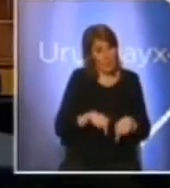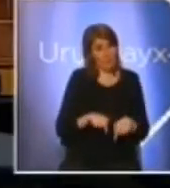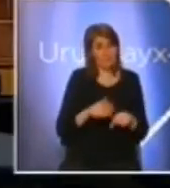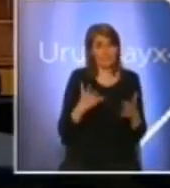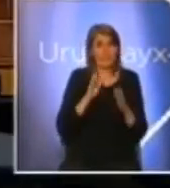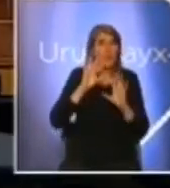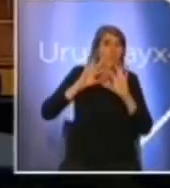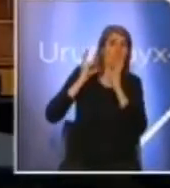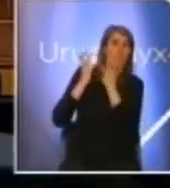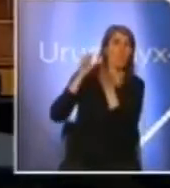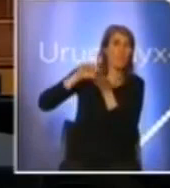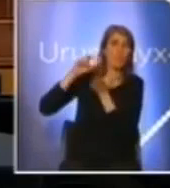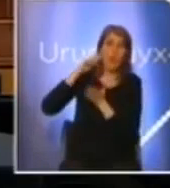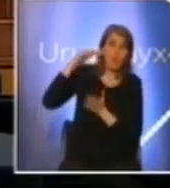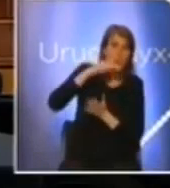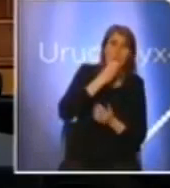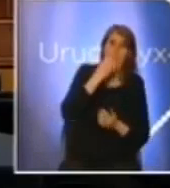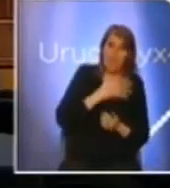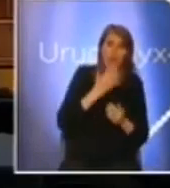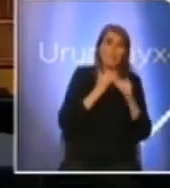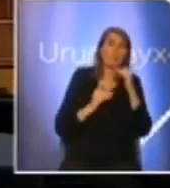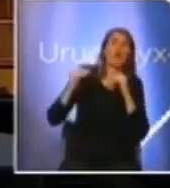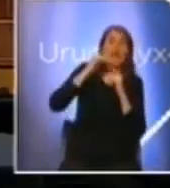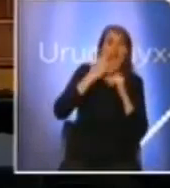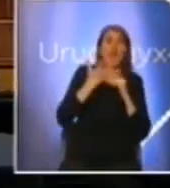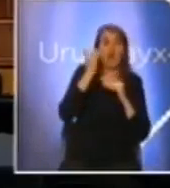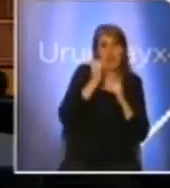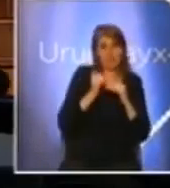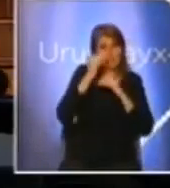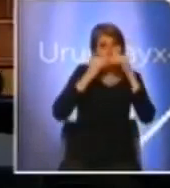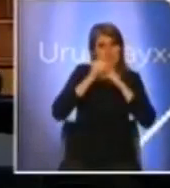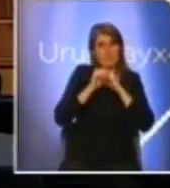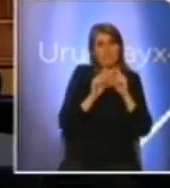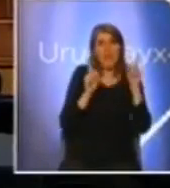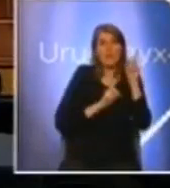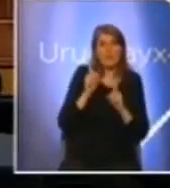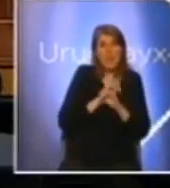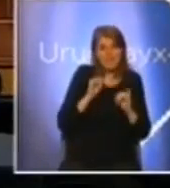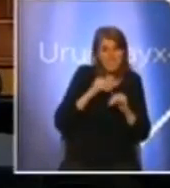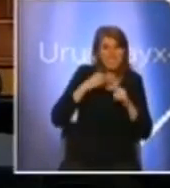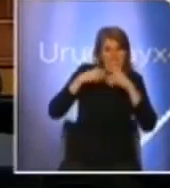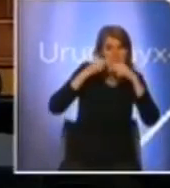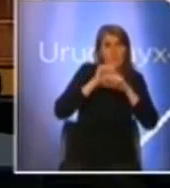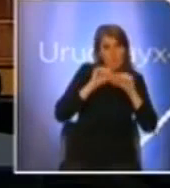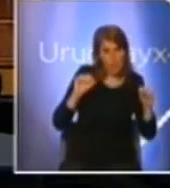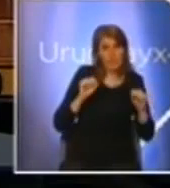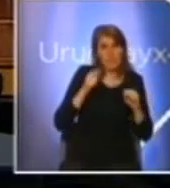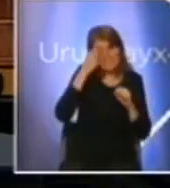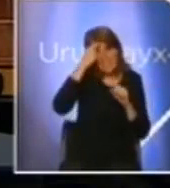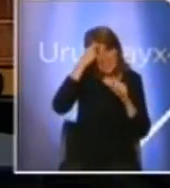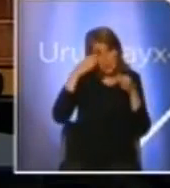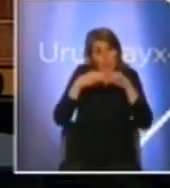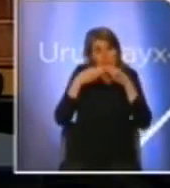Hay, además, la posibilidad de hacer los posgrados aquí. Hay una comunidad científica real, creciente, pero